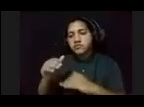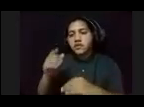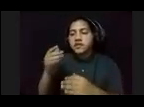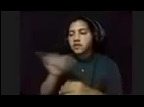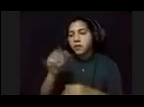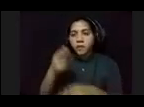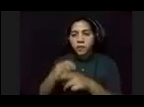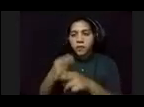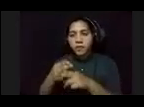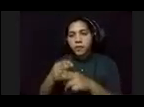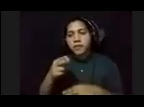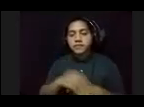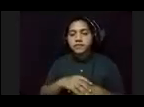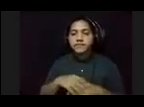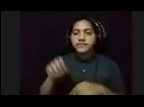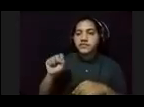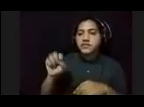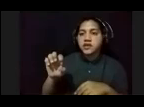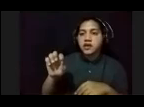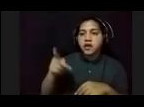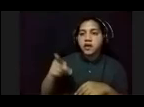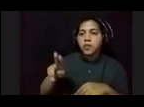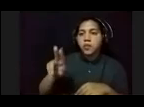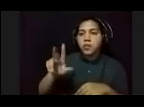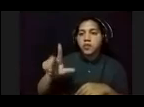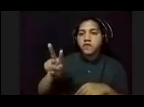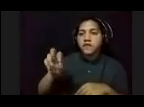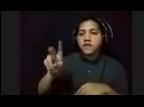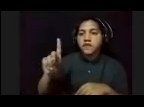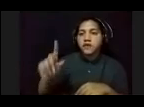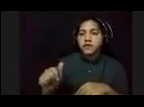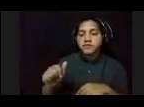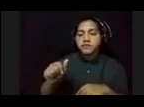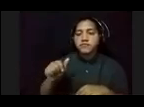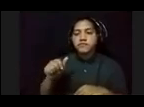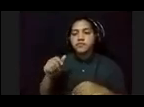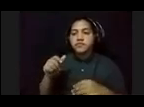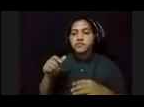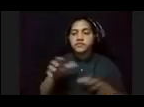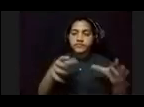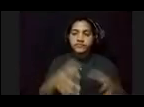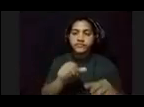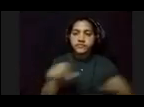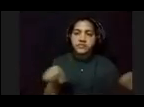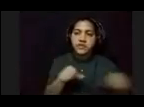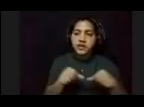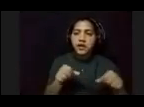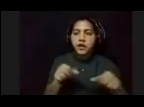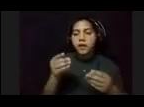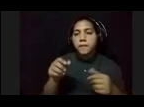Sepúlveda confirma la existencia de un almacén de repuesto de pólvora en el mismo sector.